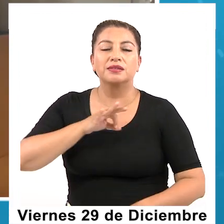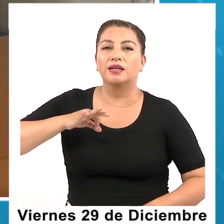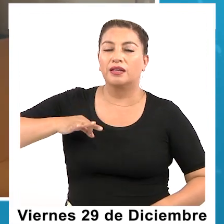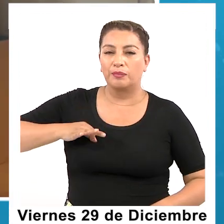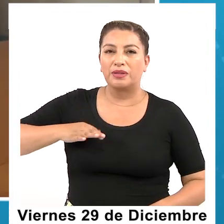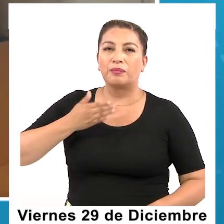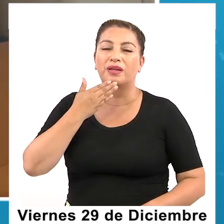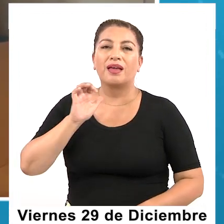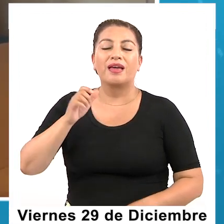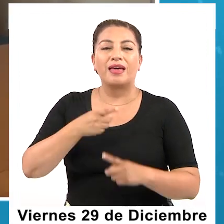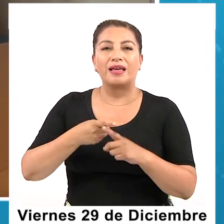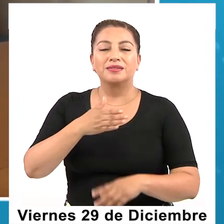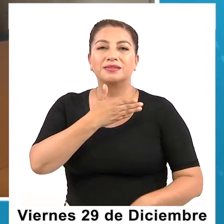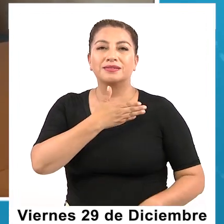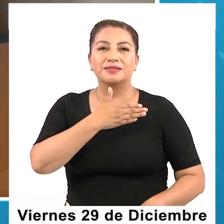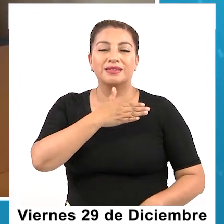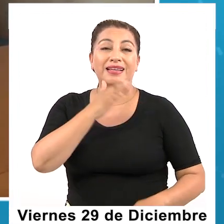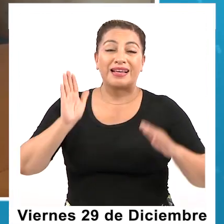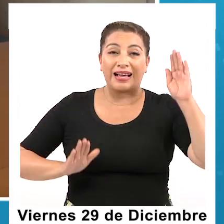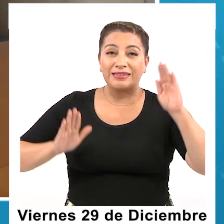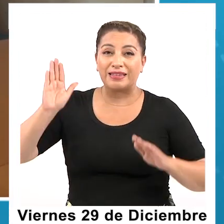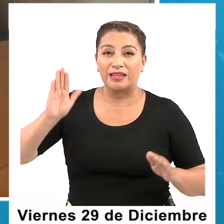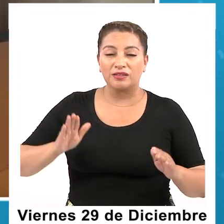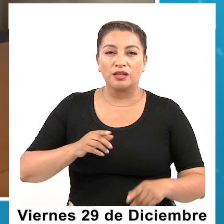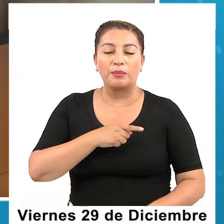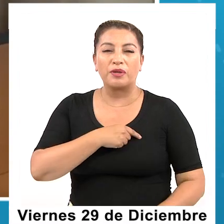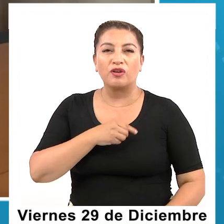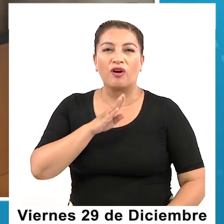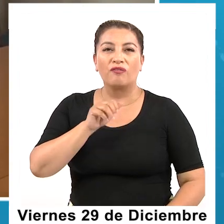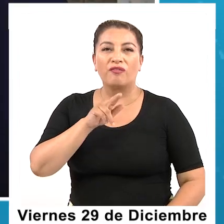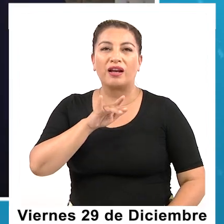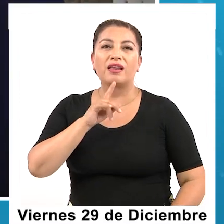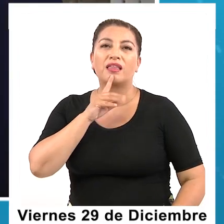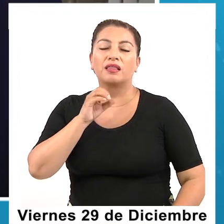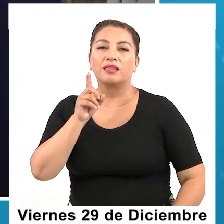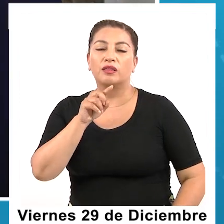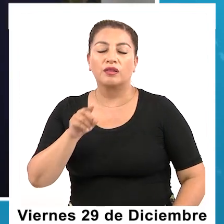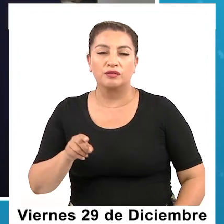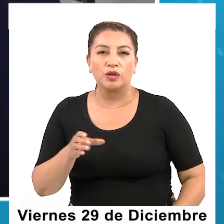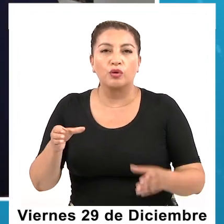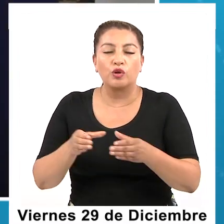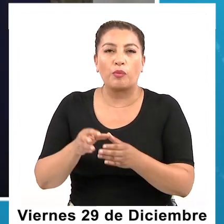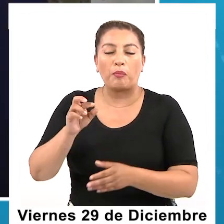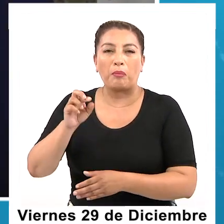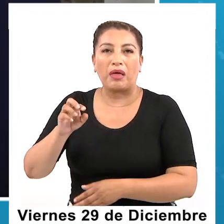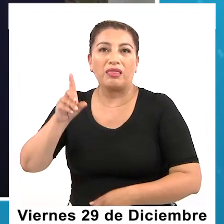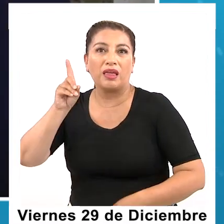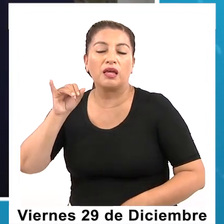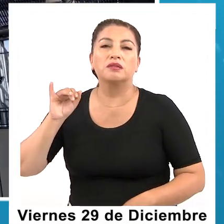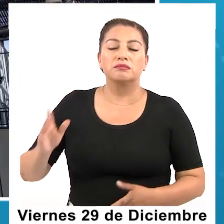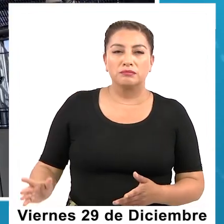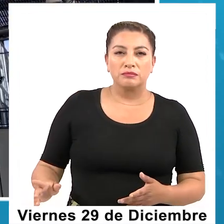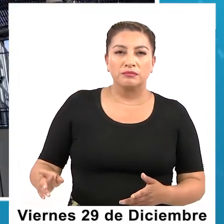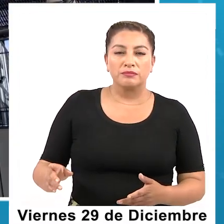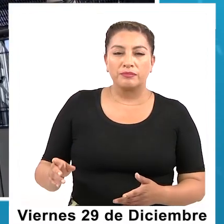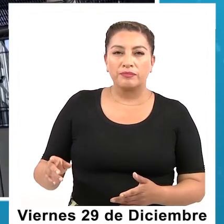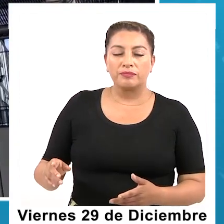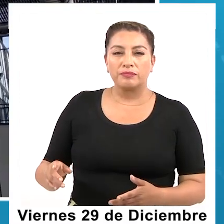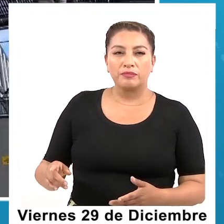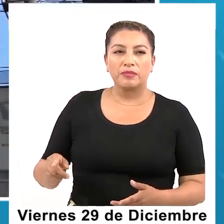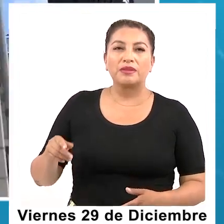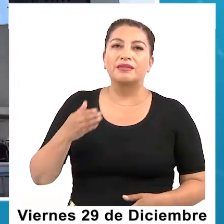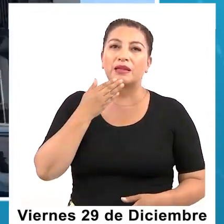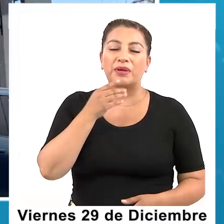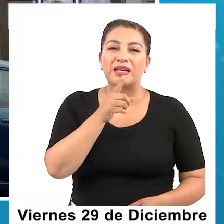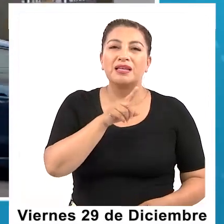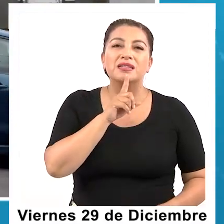y ex candidata al Consejo Constitucional Pilar Barrientos, militante de la Unión Demócrata Independiente. Y además estaba Trinidad